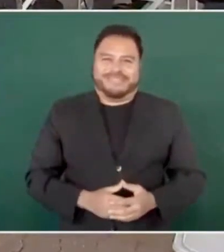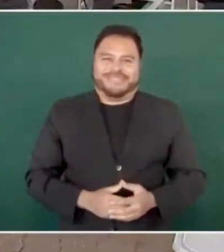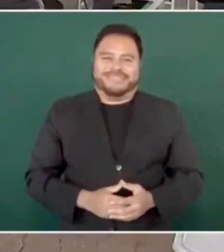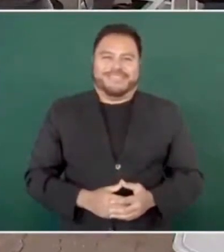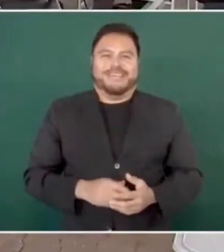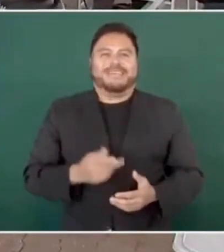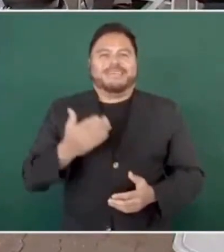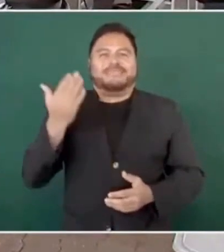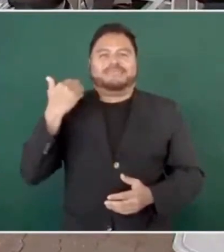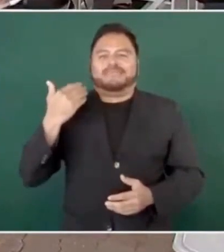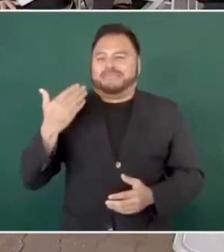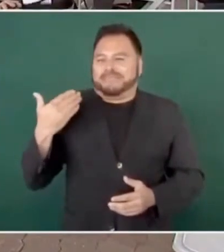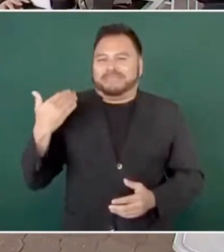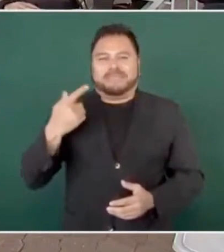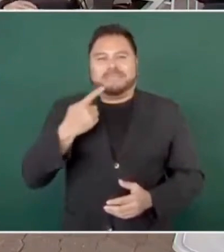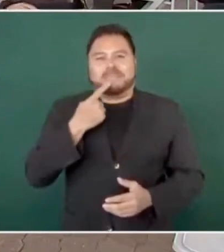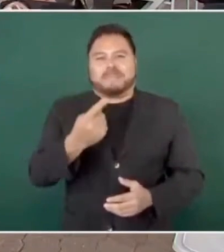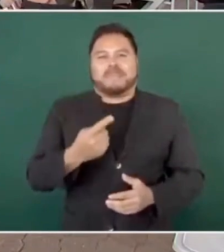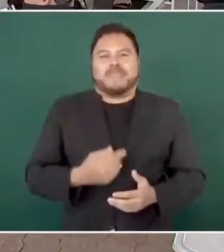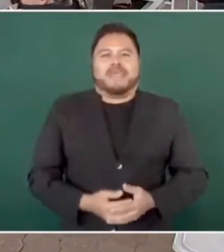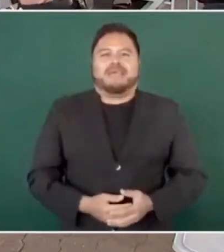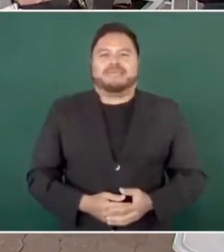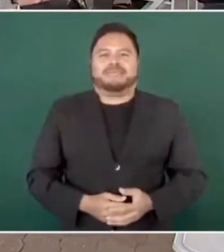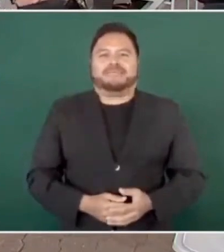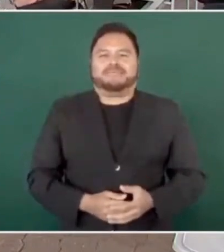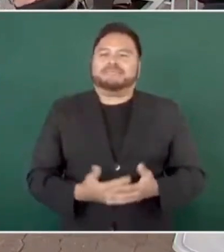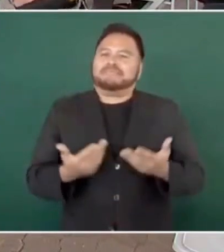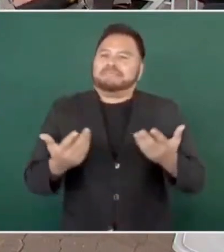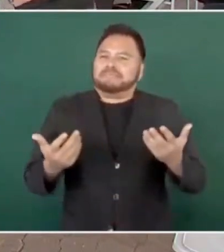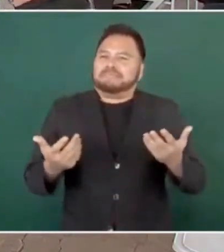Comentaba yo también hace poco que